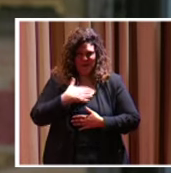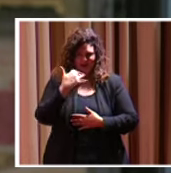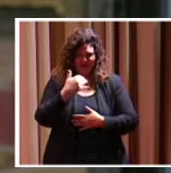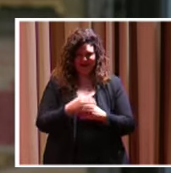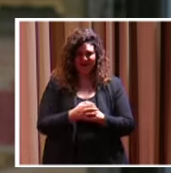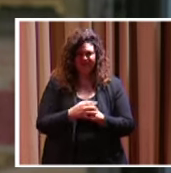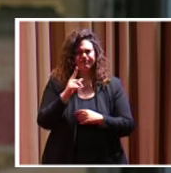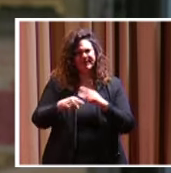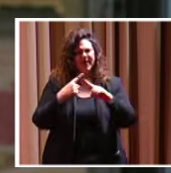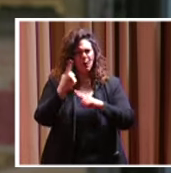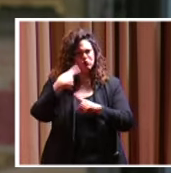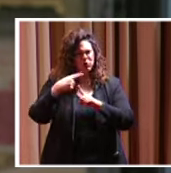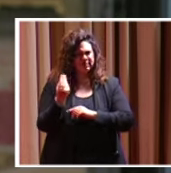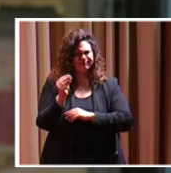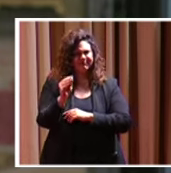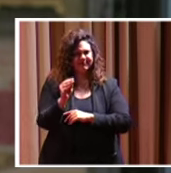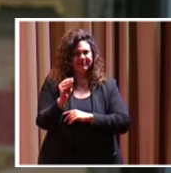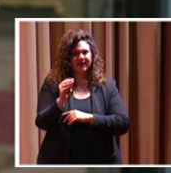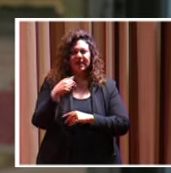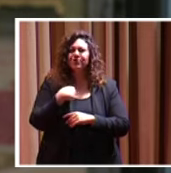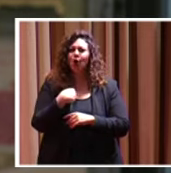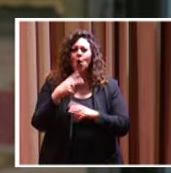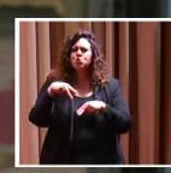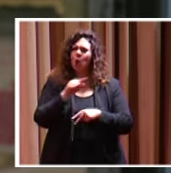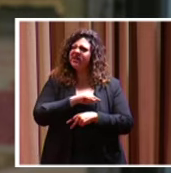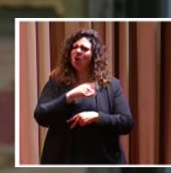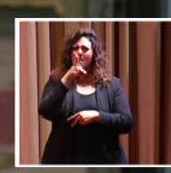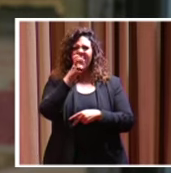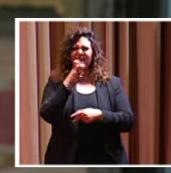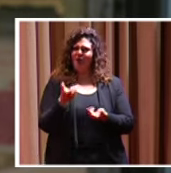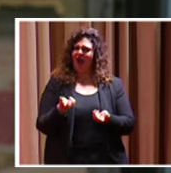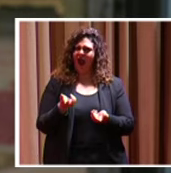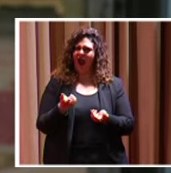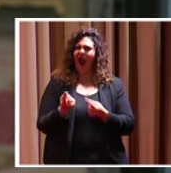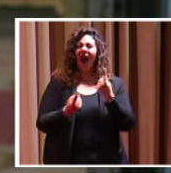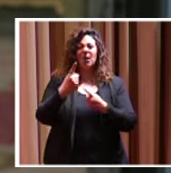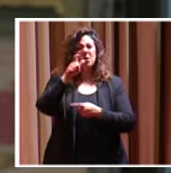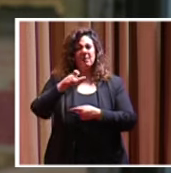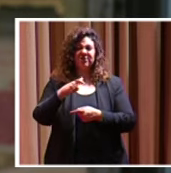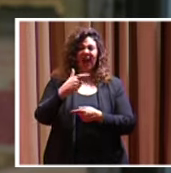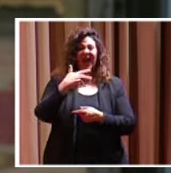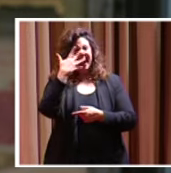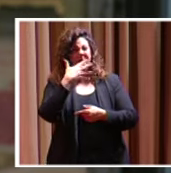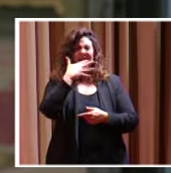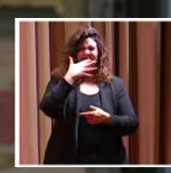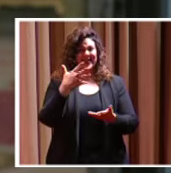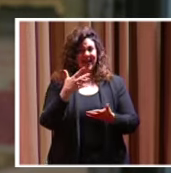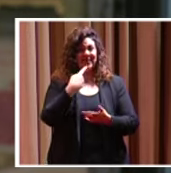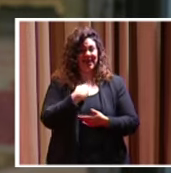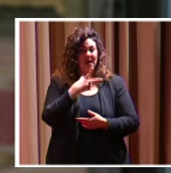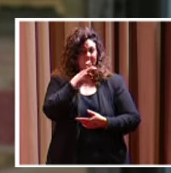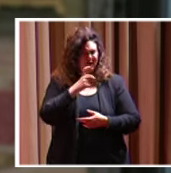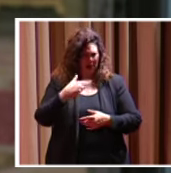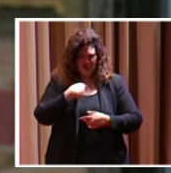Y además puedo decir una cosa, que en ningún momento percibí esa mala follá que algún ingrato o envidiosa nos atribuye